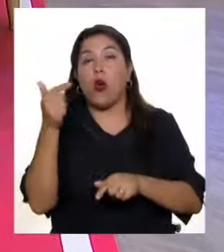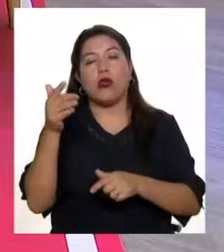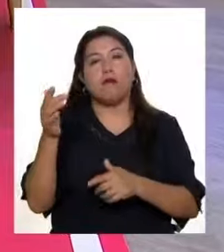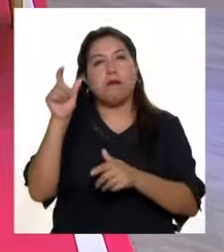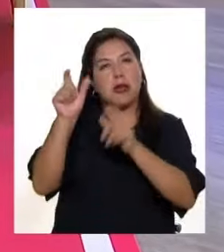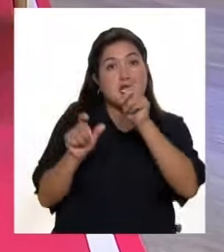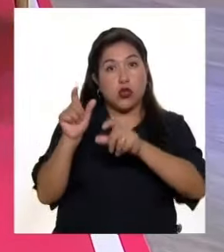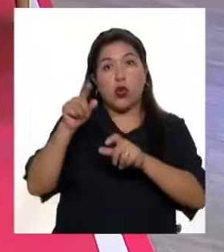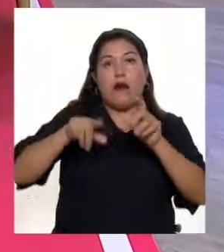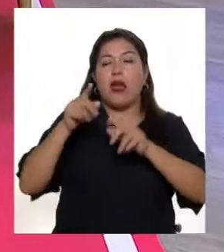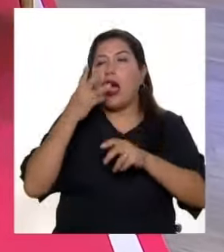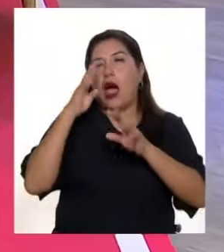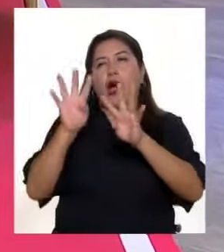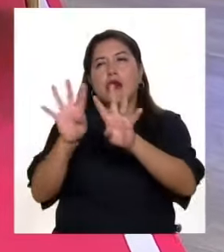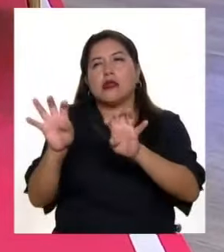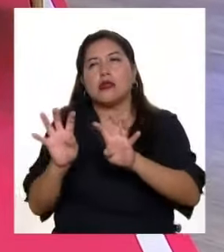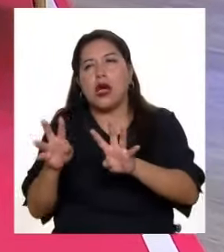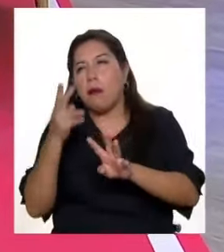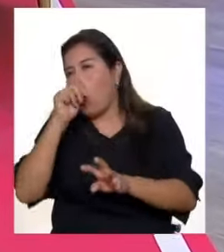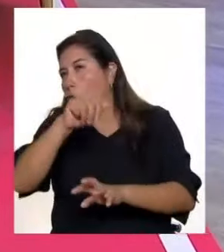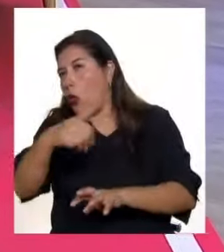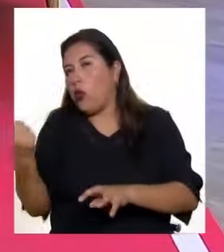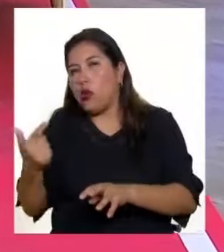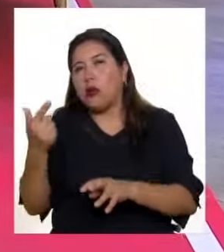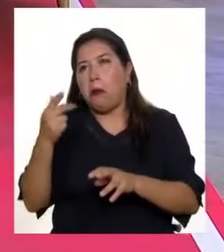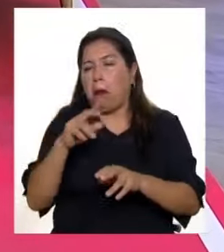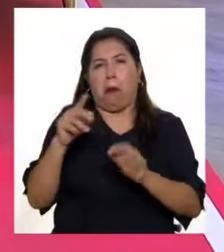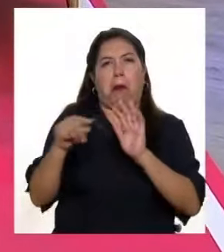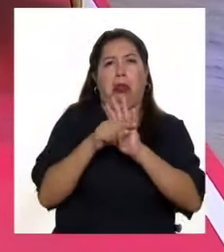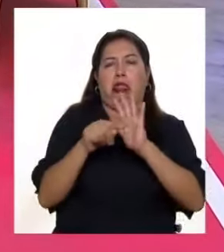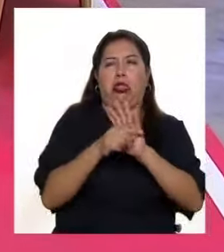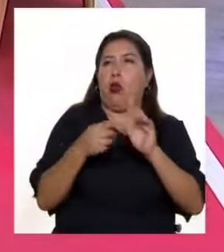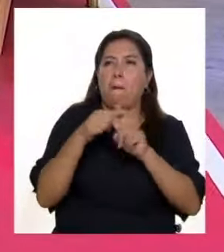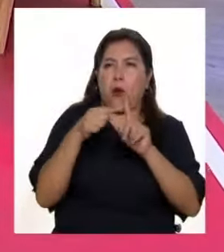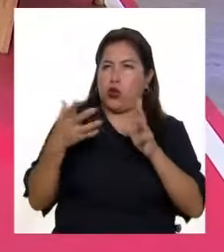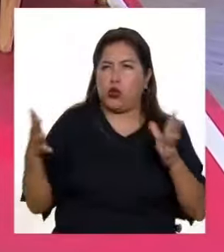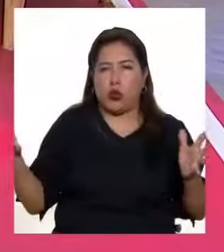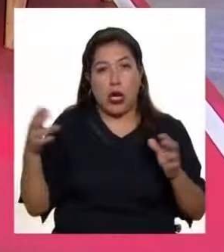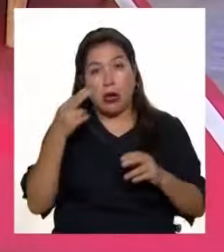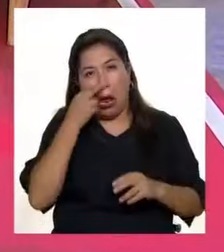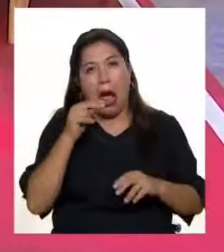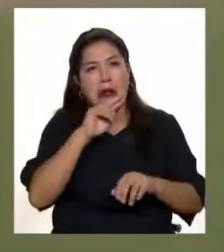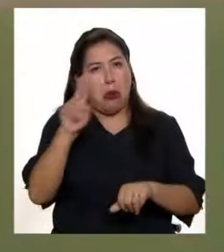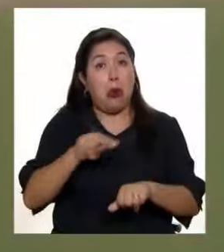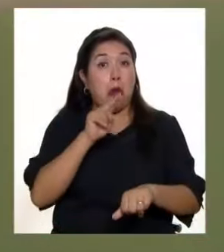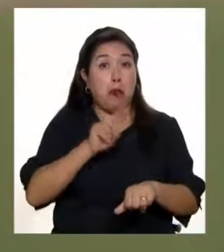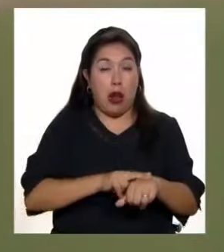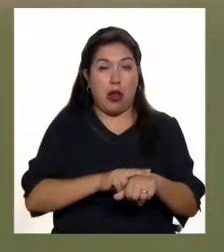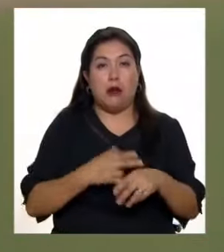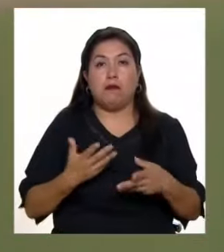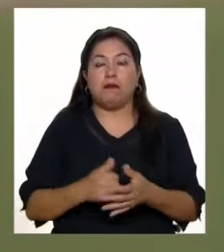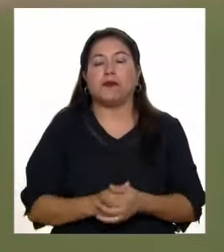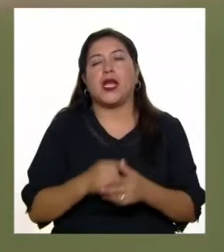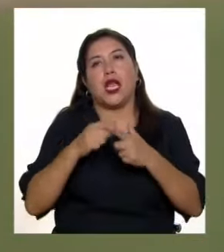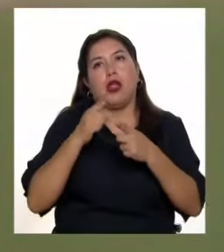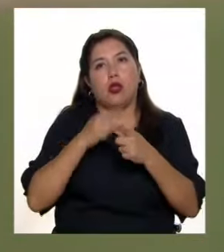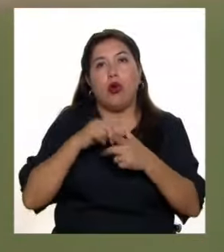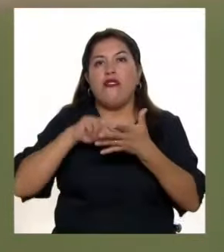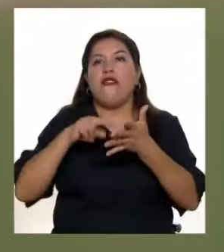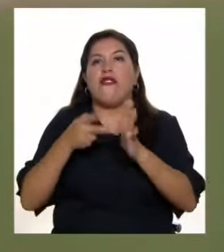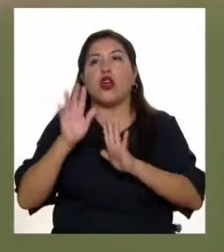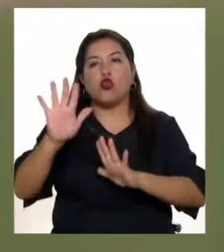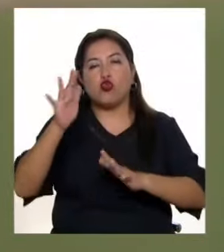salen negativos, salen normales. Eso de ninguna forma significa que están normales. Lo que significa es que su enfermedad